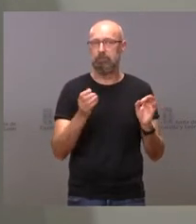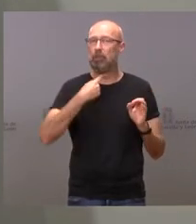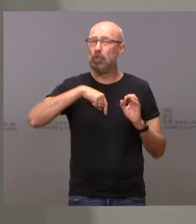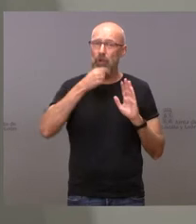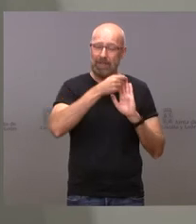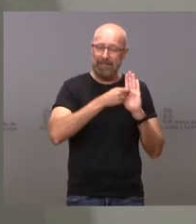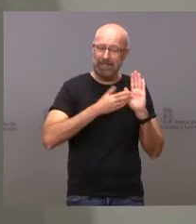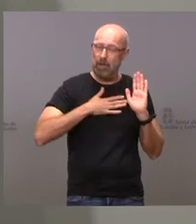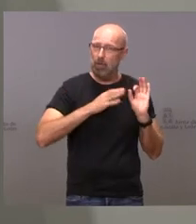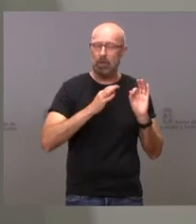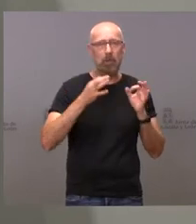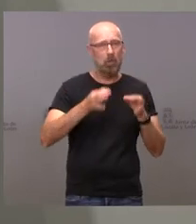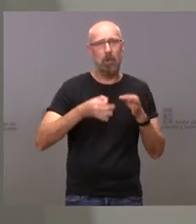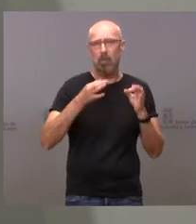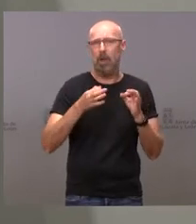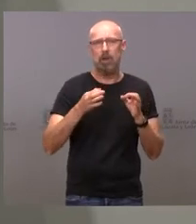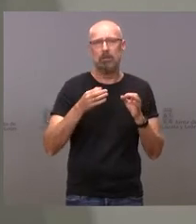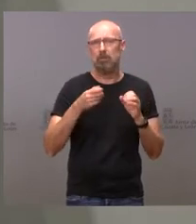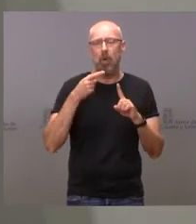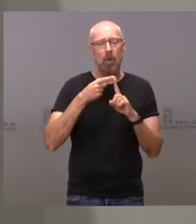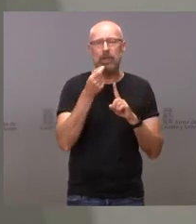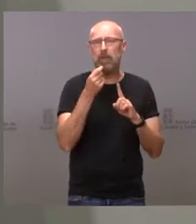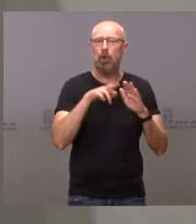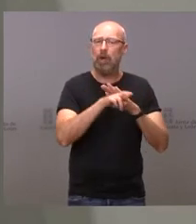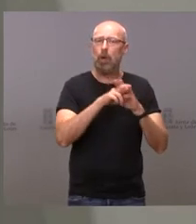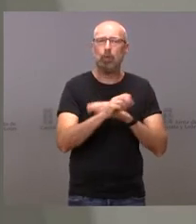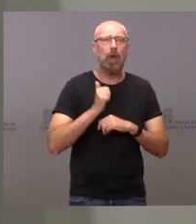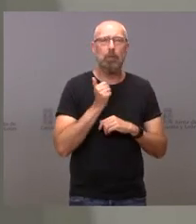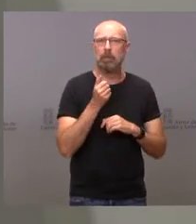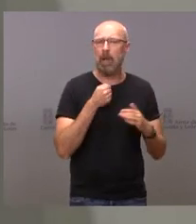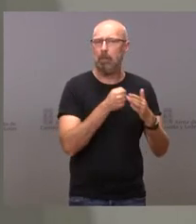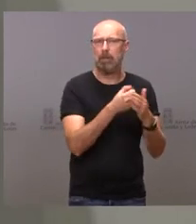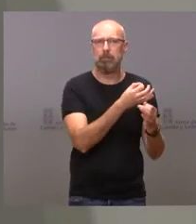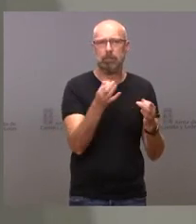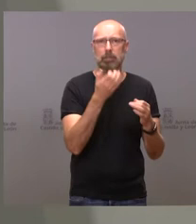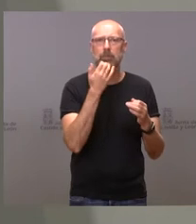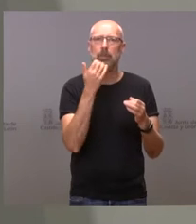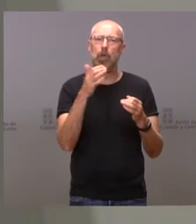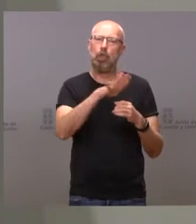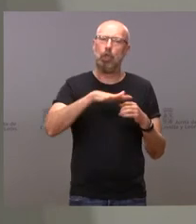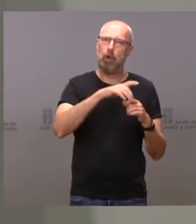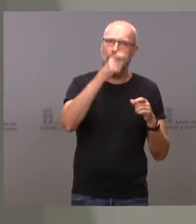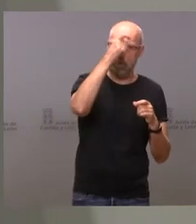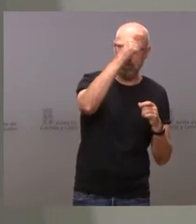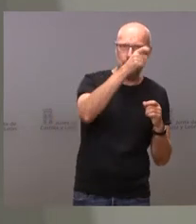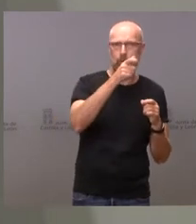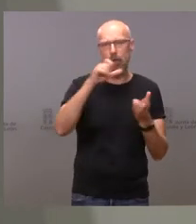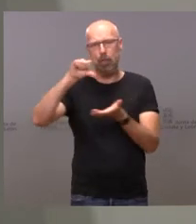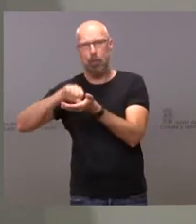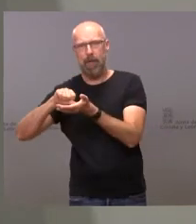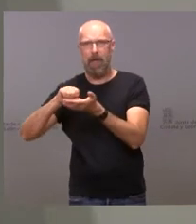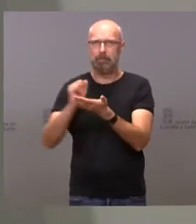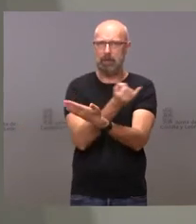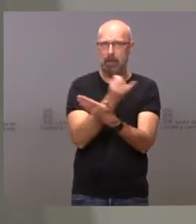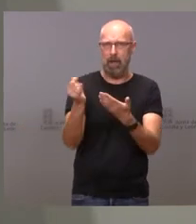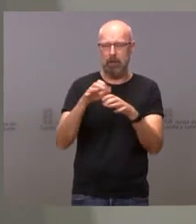los mismos. El mejor aprovechamiento de los recursos, no trasladar recursos del medio rural al medio urbano, como nos hemos comprometido a ello,